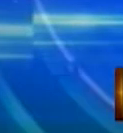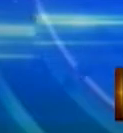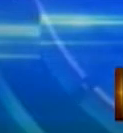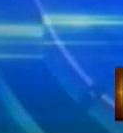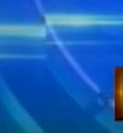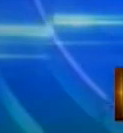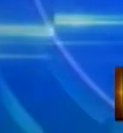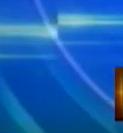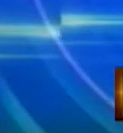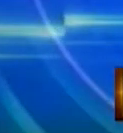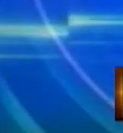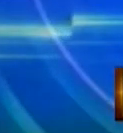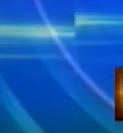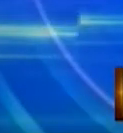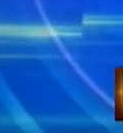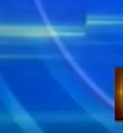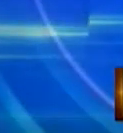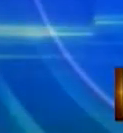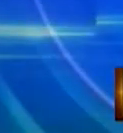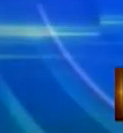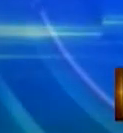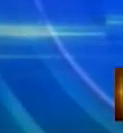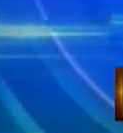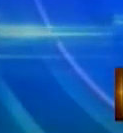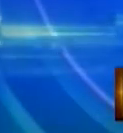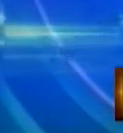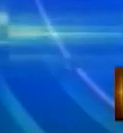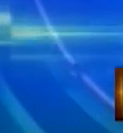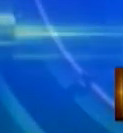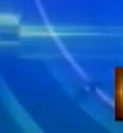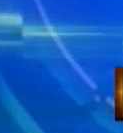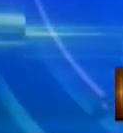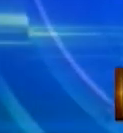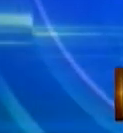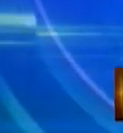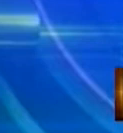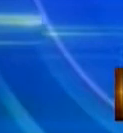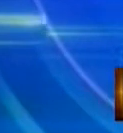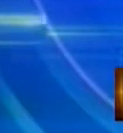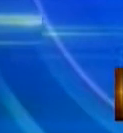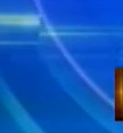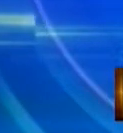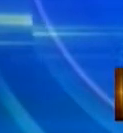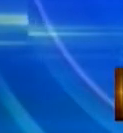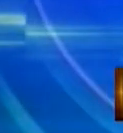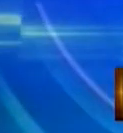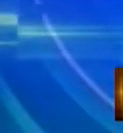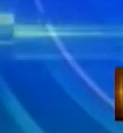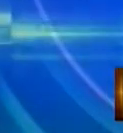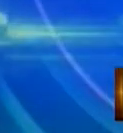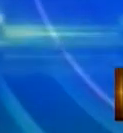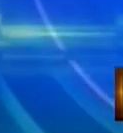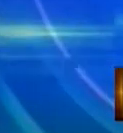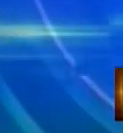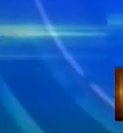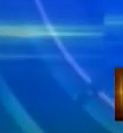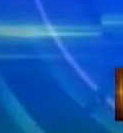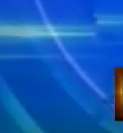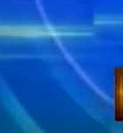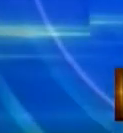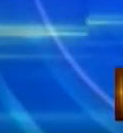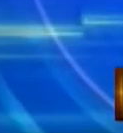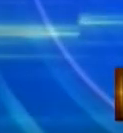al diálogo y a recibir, a receptar opiniones de todos del presidente Moreno. Antes de preguntarle lo